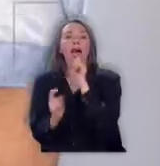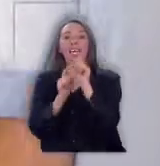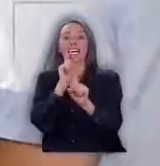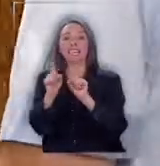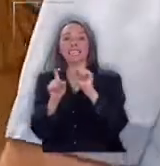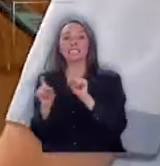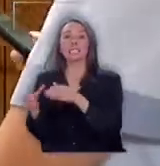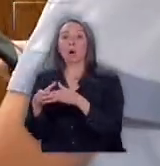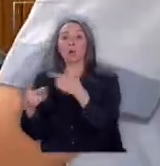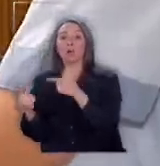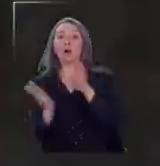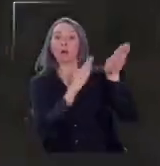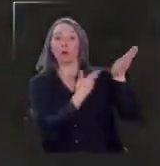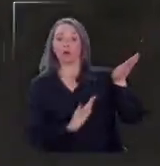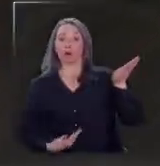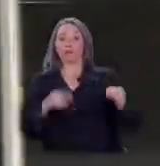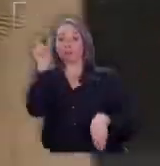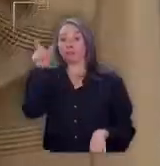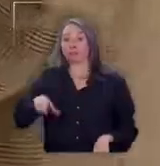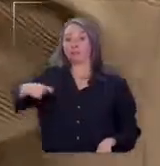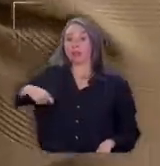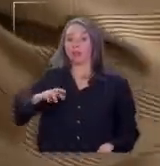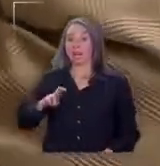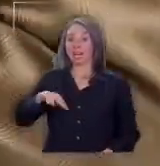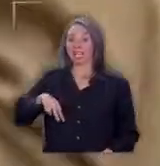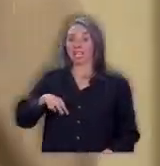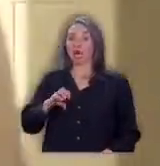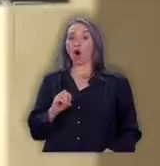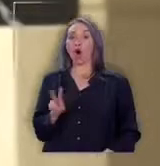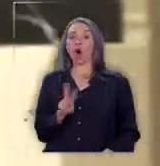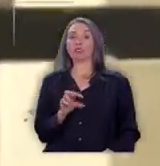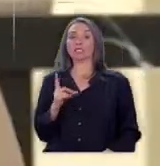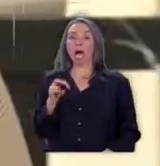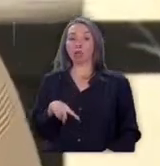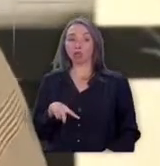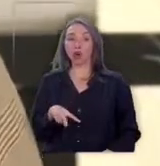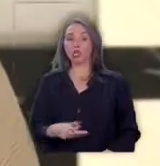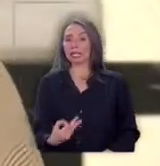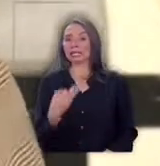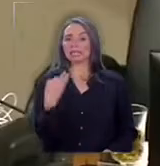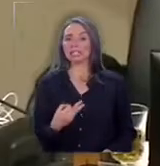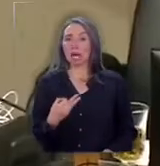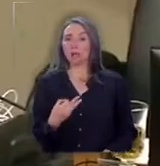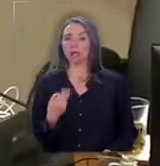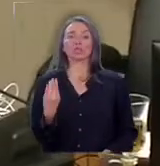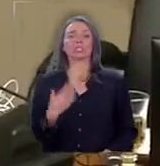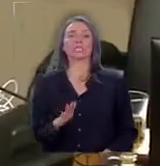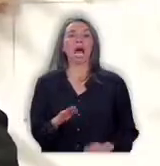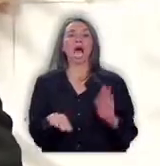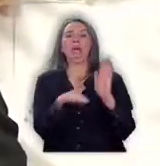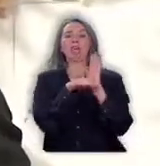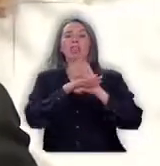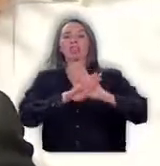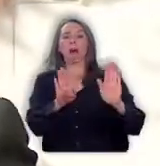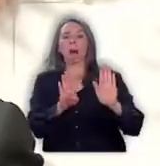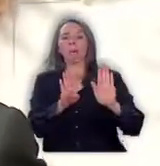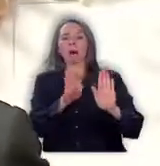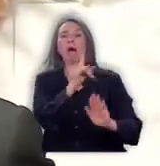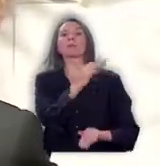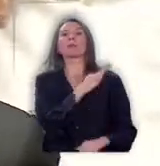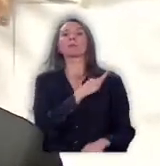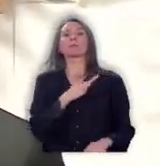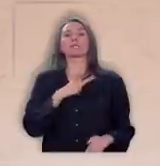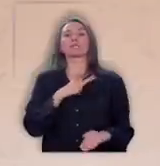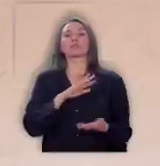vinieron del oficialismo el senador de renovación nacional Manuel José oand aseguró que ya se cumplió una etapa en el Ministerio que comanda